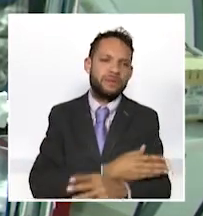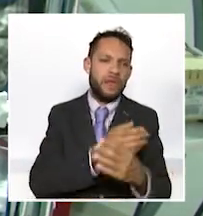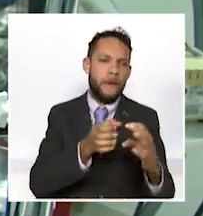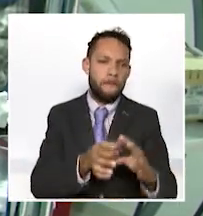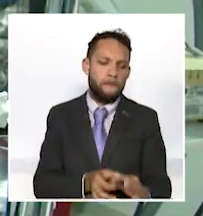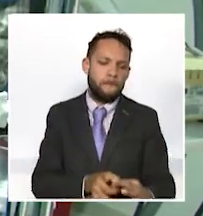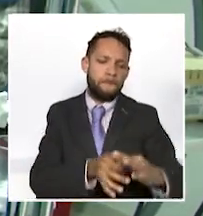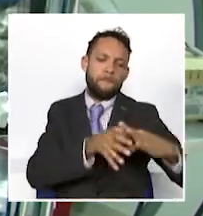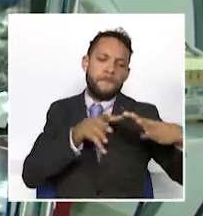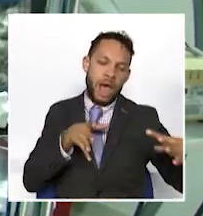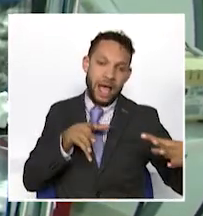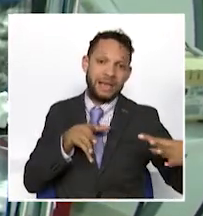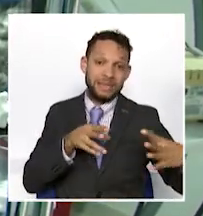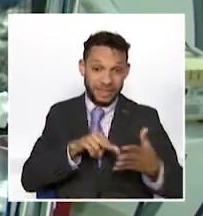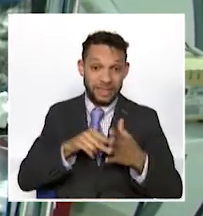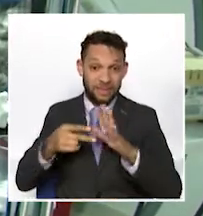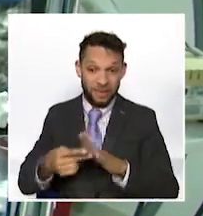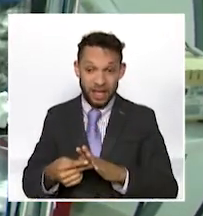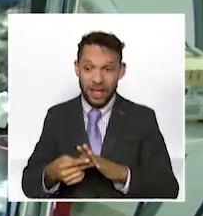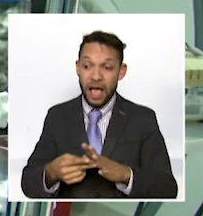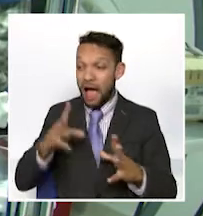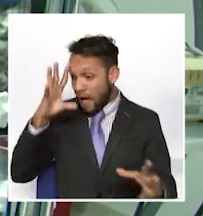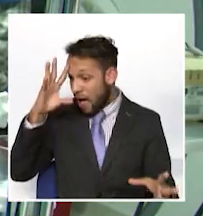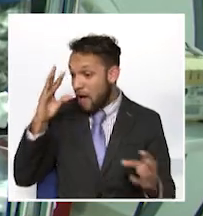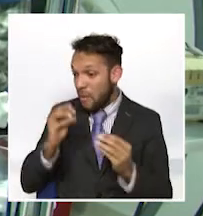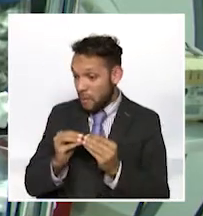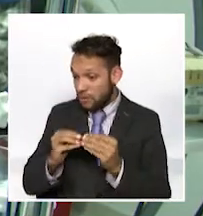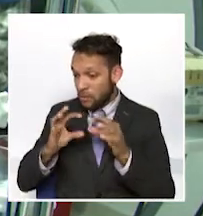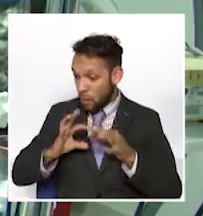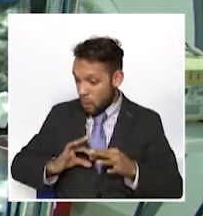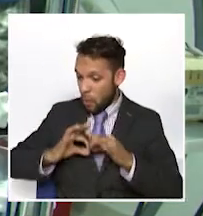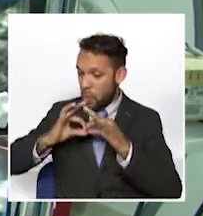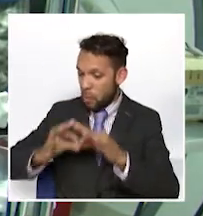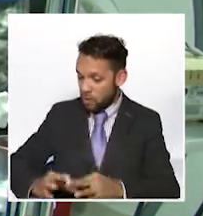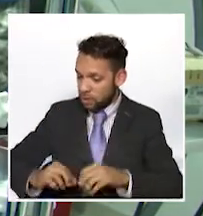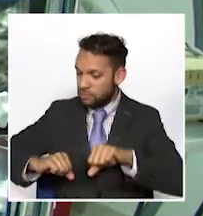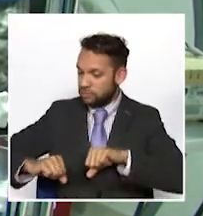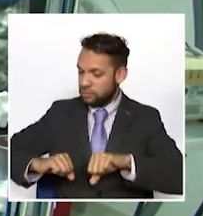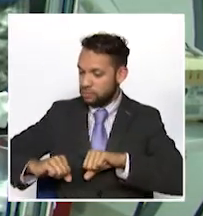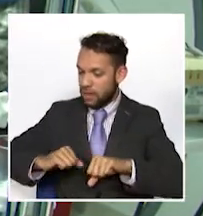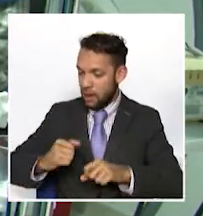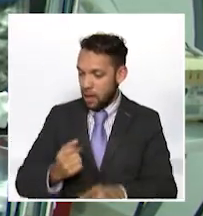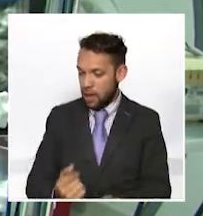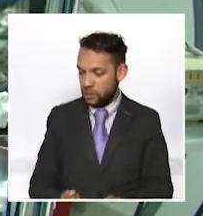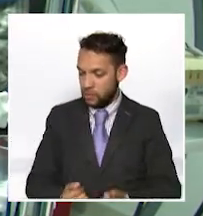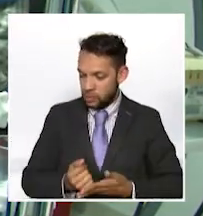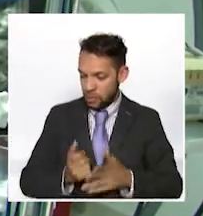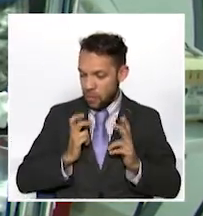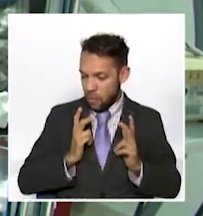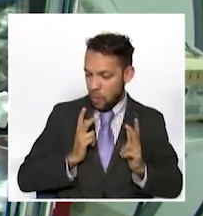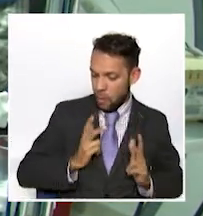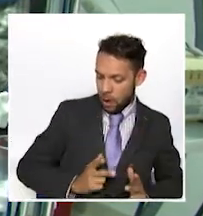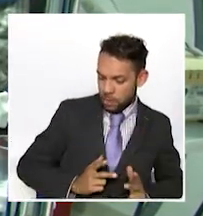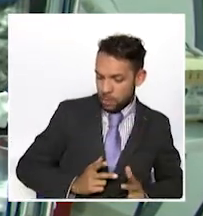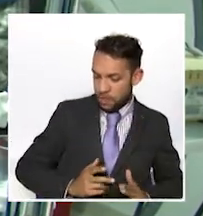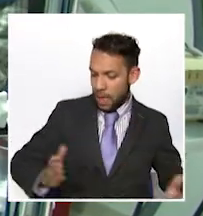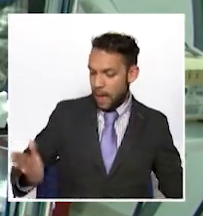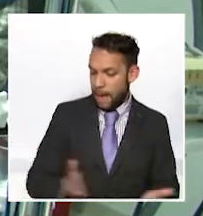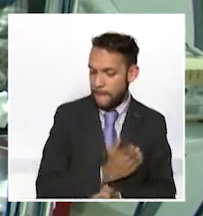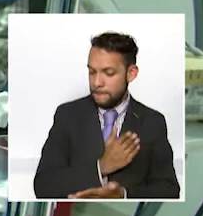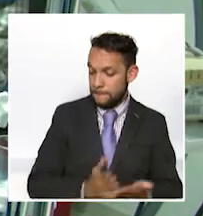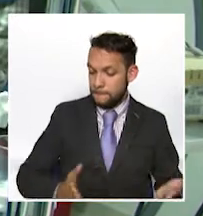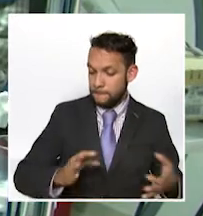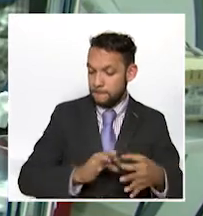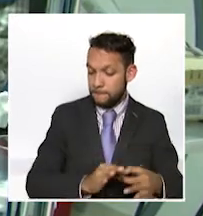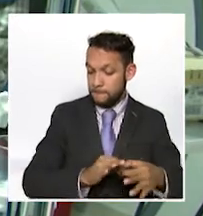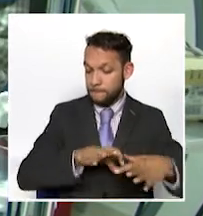una reconciliación con la medicina, y es la integración de todo un sistema que ha estado aparte y que nunca se ha debido